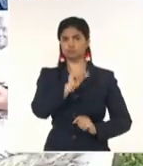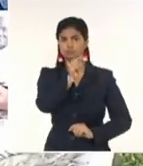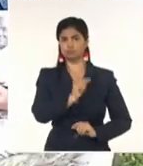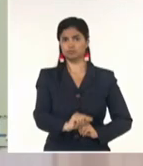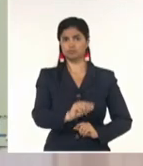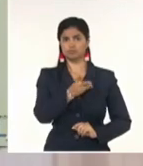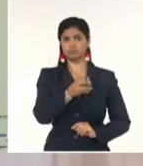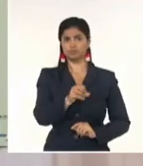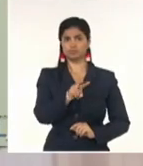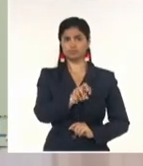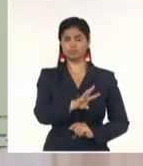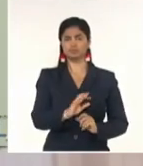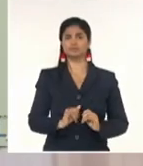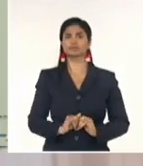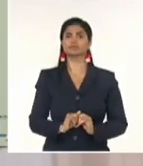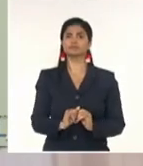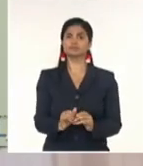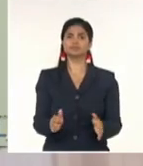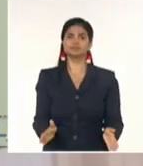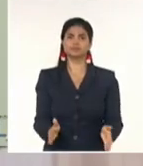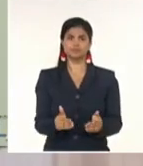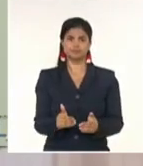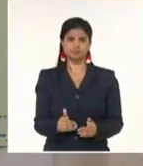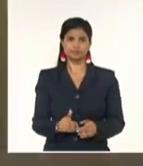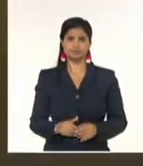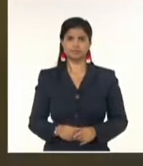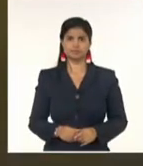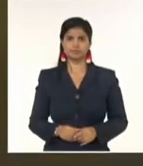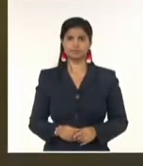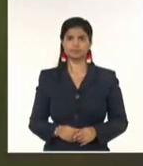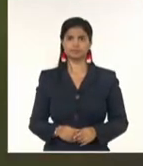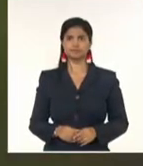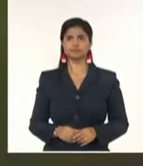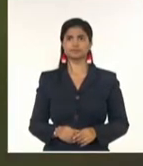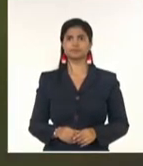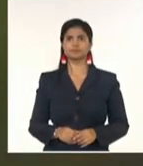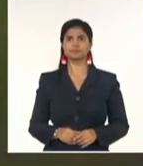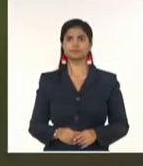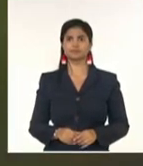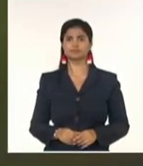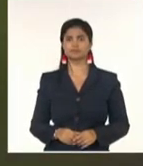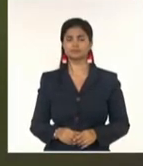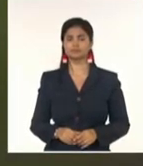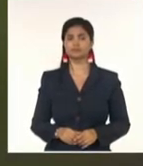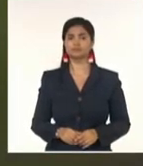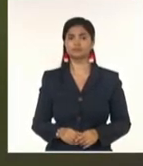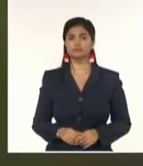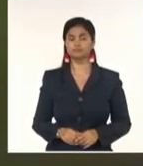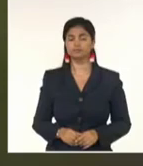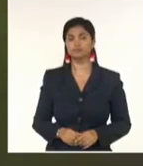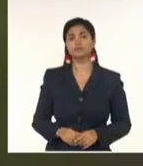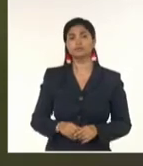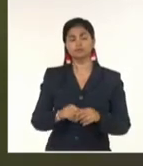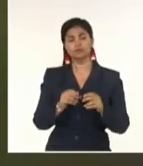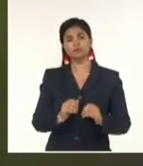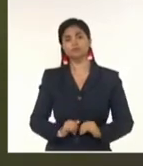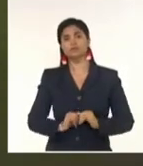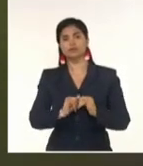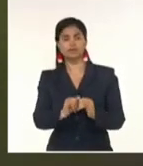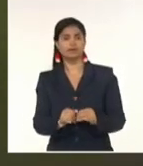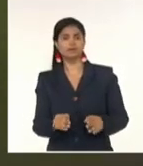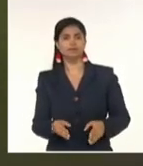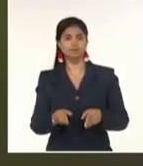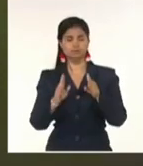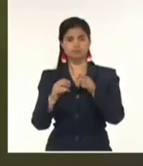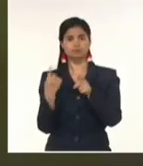William Capote y Aleida Piñero Meneses, Canal Cubano de Noticias. Y el Instituto Cubano de Arte e Industrias Cinematográficos